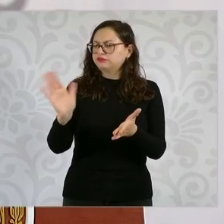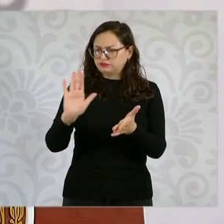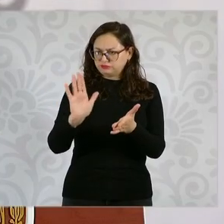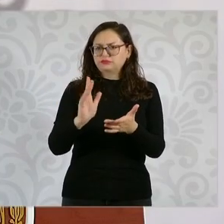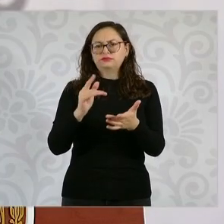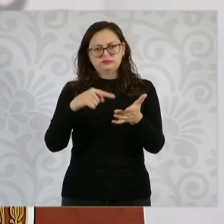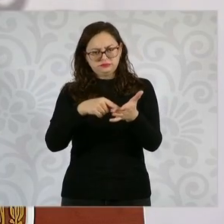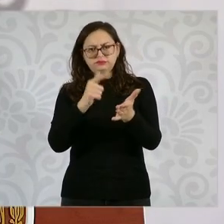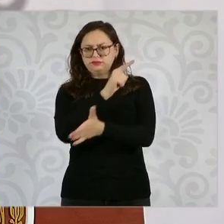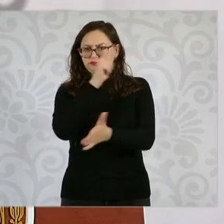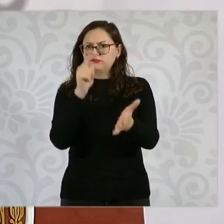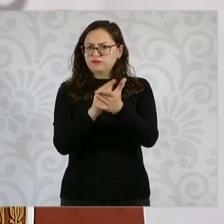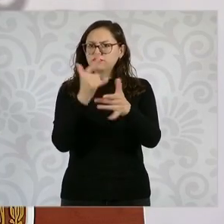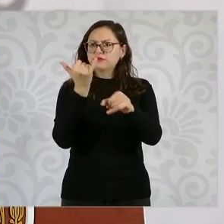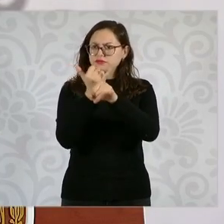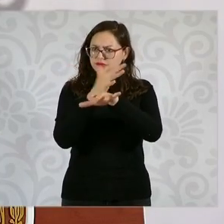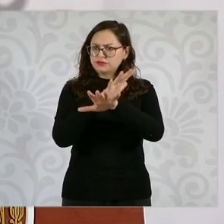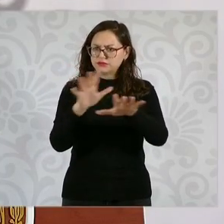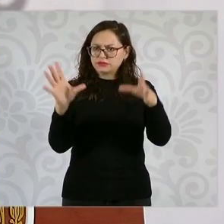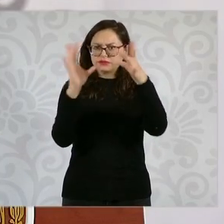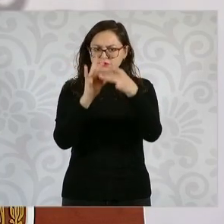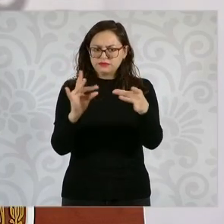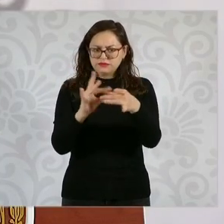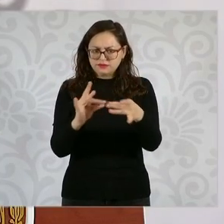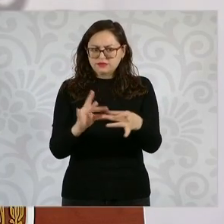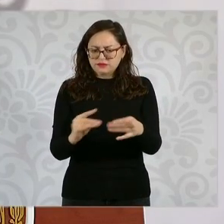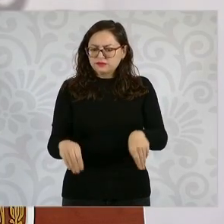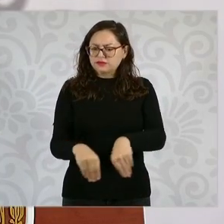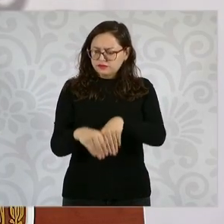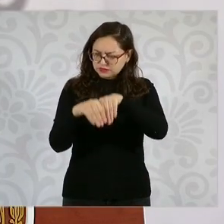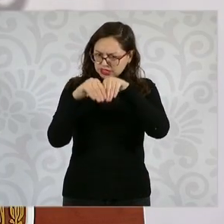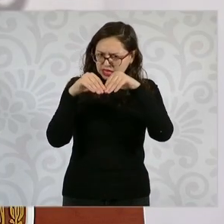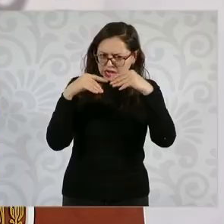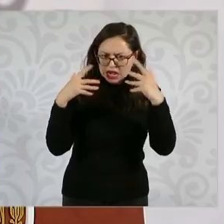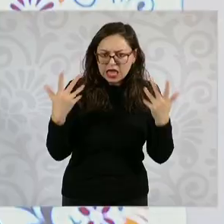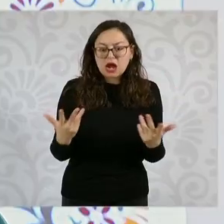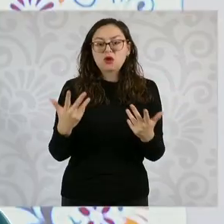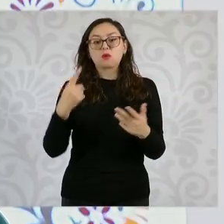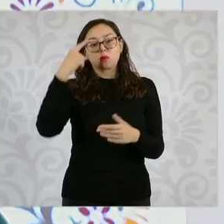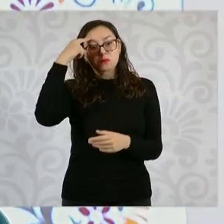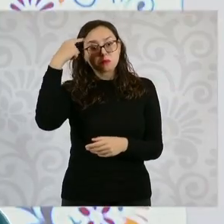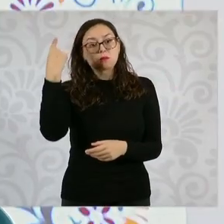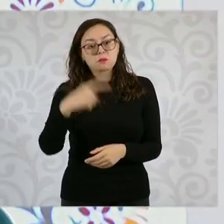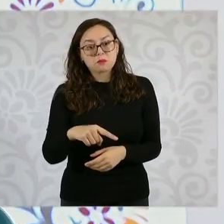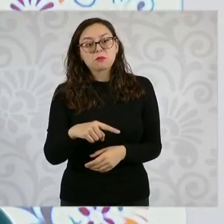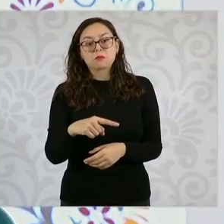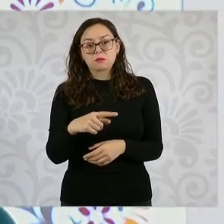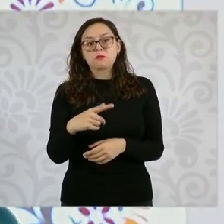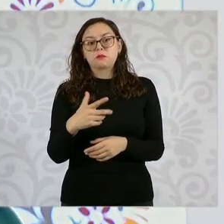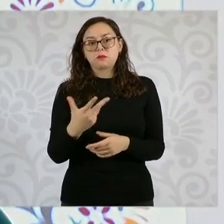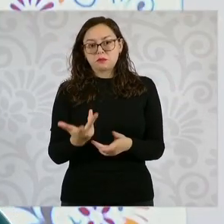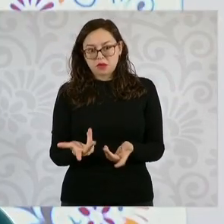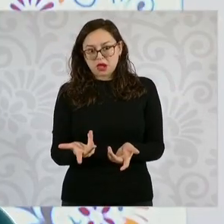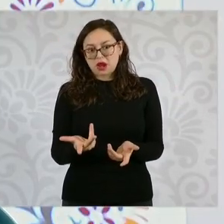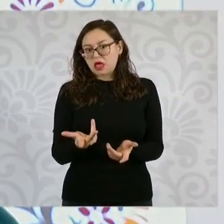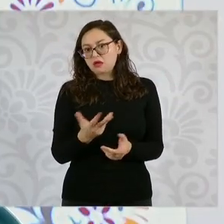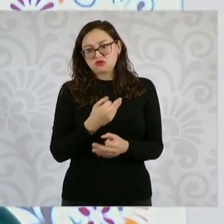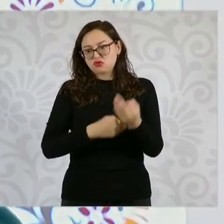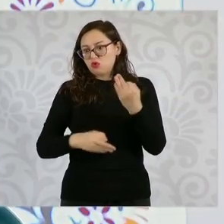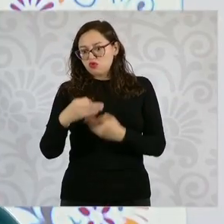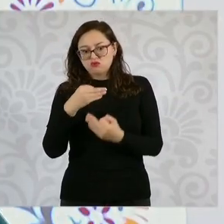convocatoria del Senado, sino que tengamos leyes secundarias que permitan caracterizar